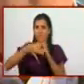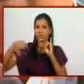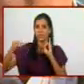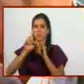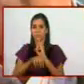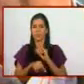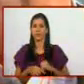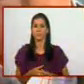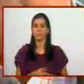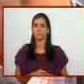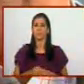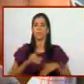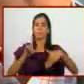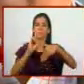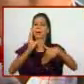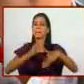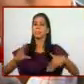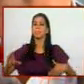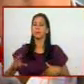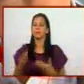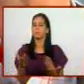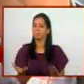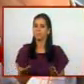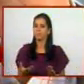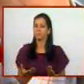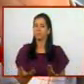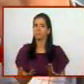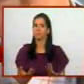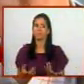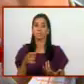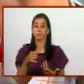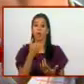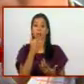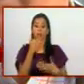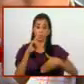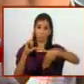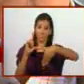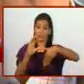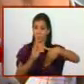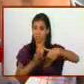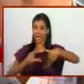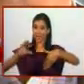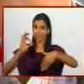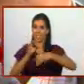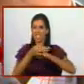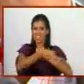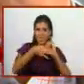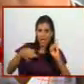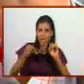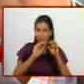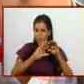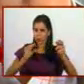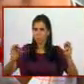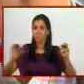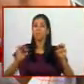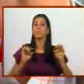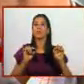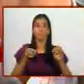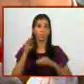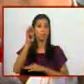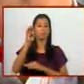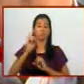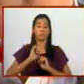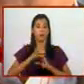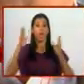América Latina y el Caribe se perfilan como un continente que tiene un futuro brillante